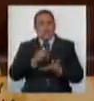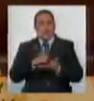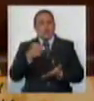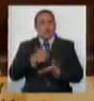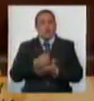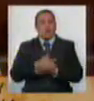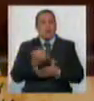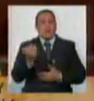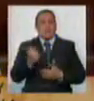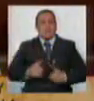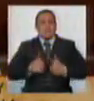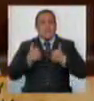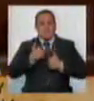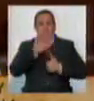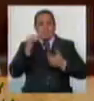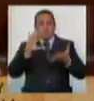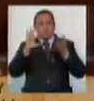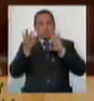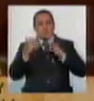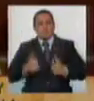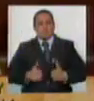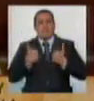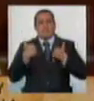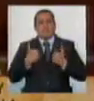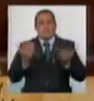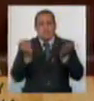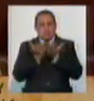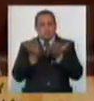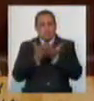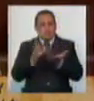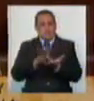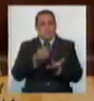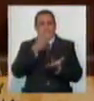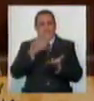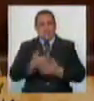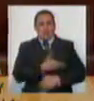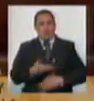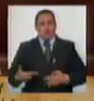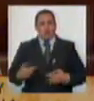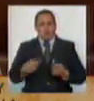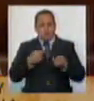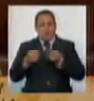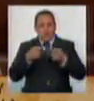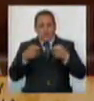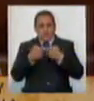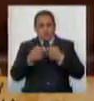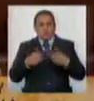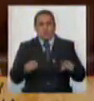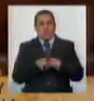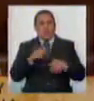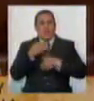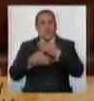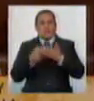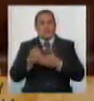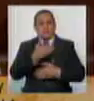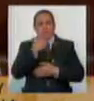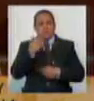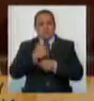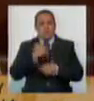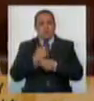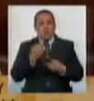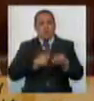vida al acceder al servicio de telemedicina, teleeducación, gobierno electrónico, además de potenciar la actividad